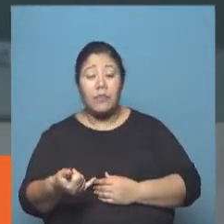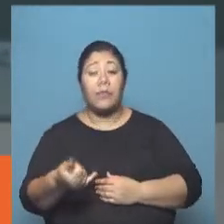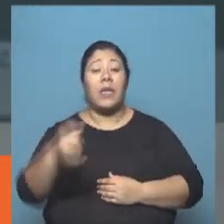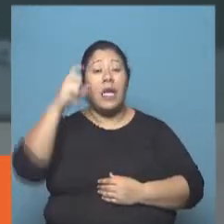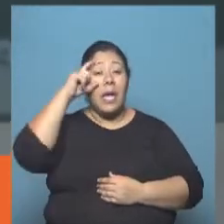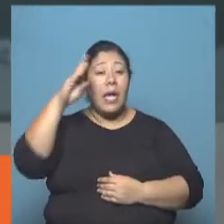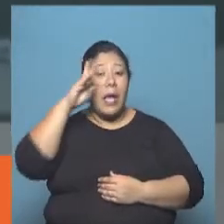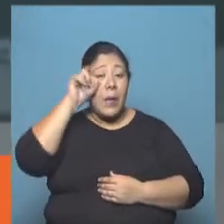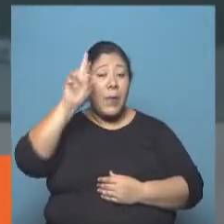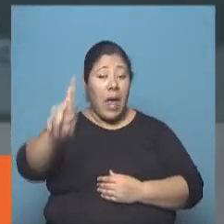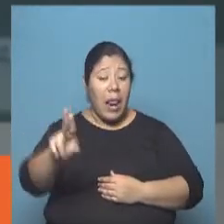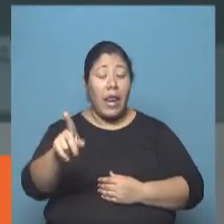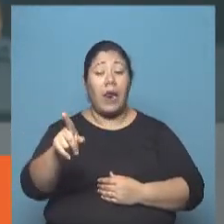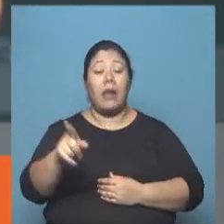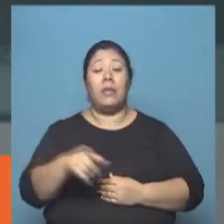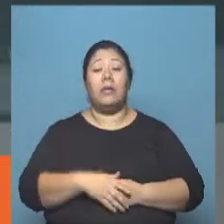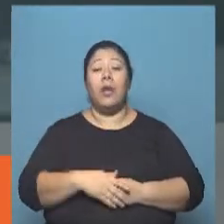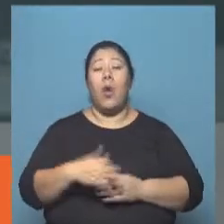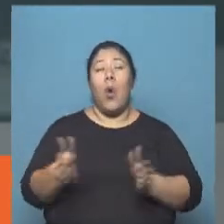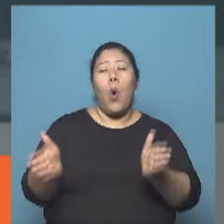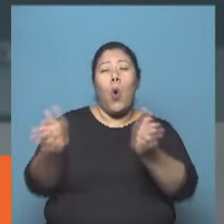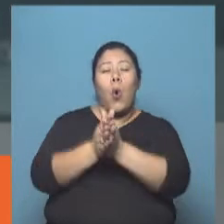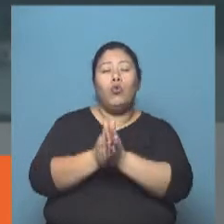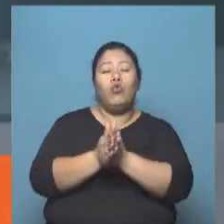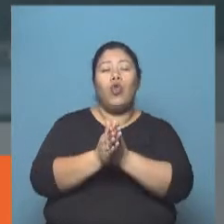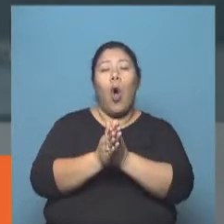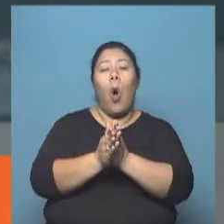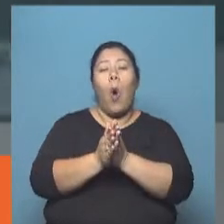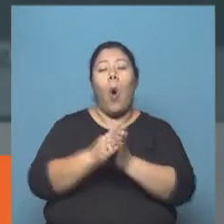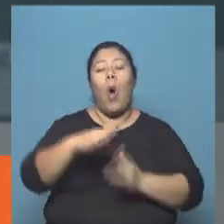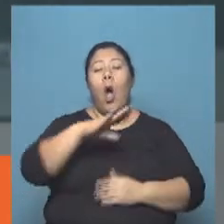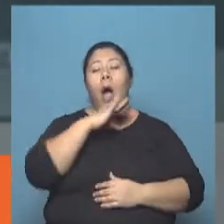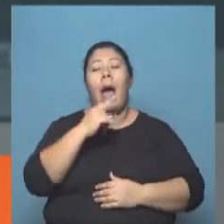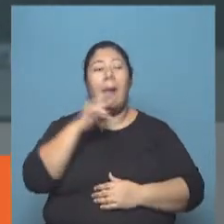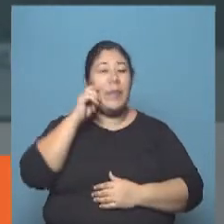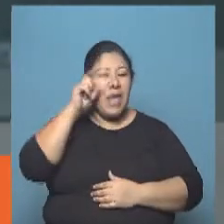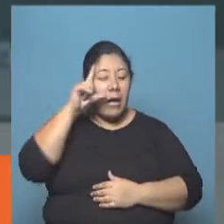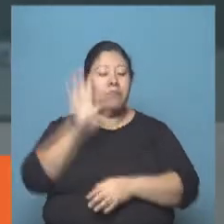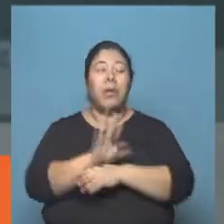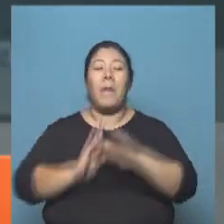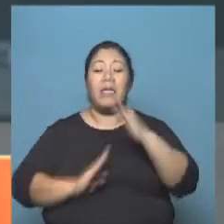insertaba cerca de Javier, así que eso se produce naturalmente. Me parece que